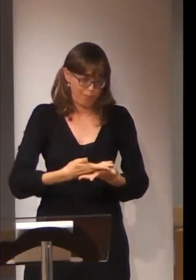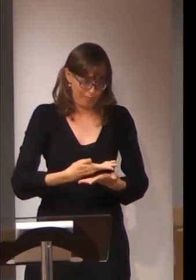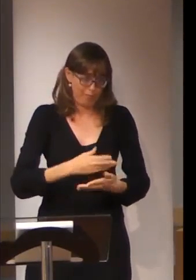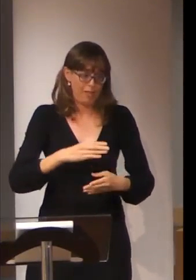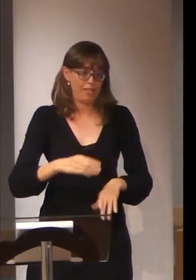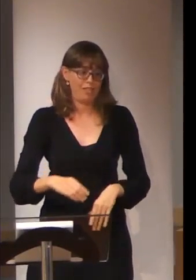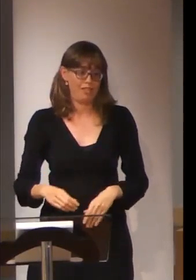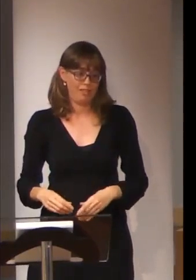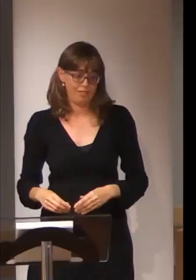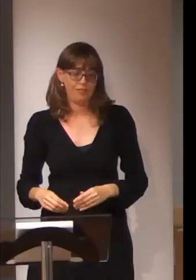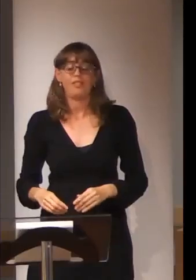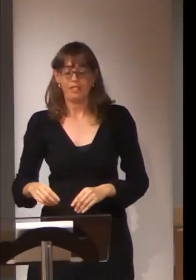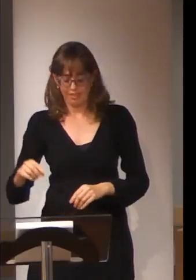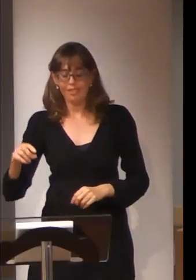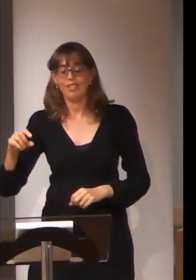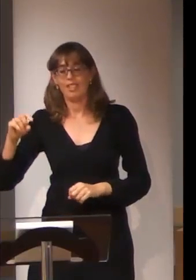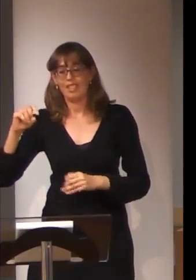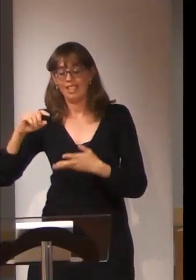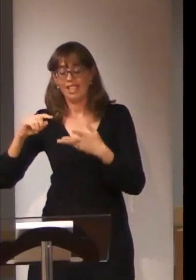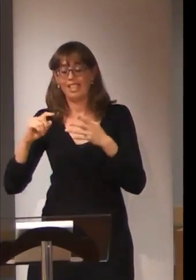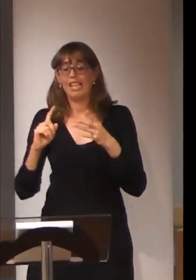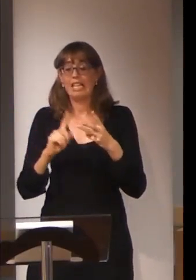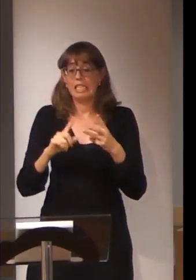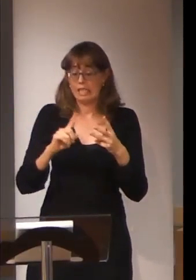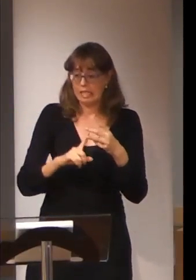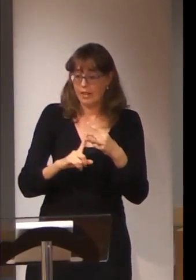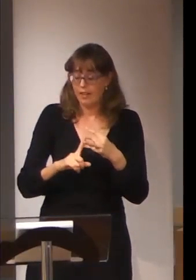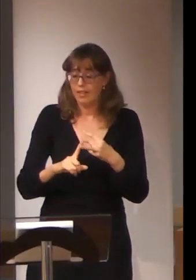investigaciones de trabajo que tienen que aportar también.